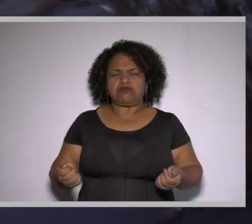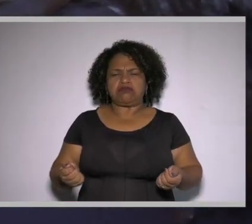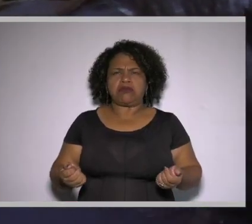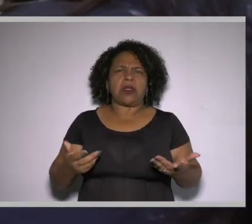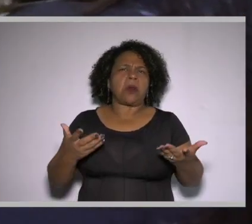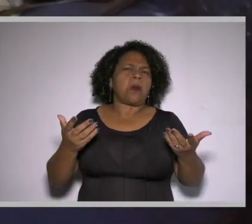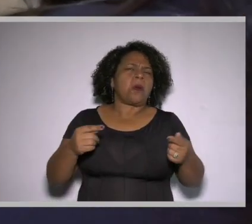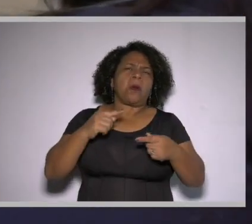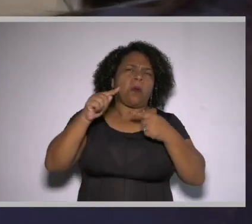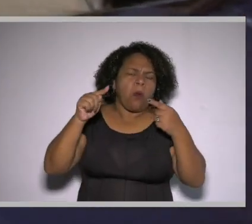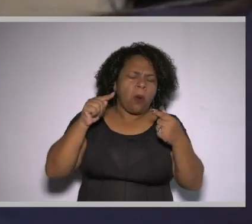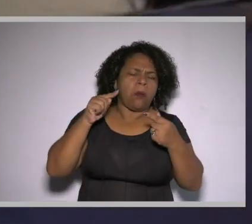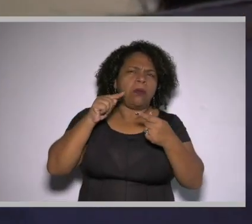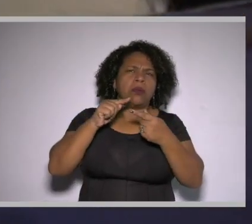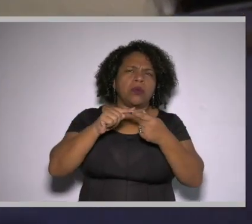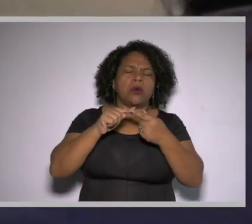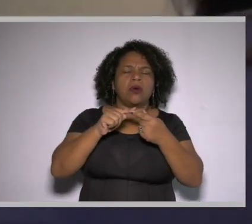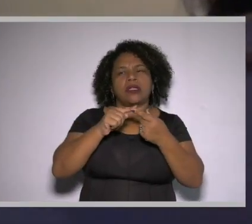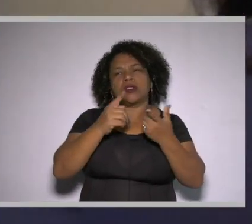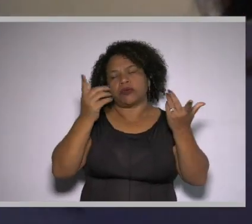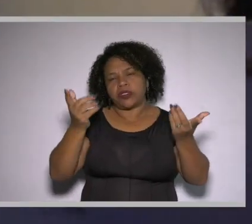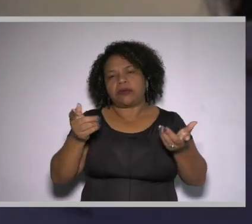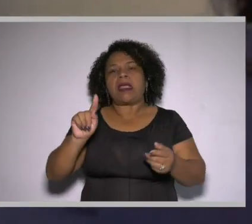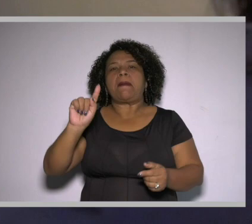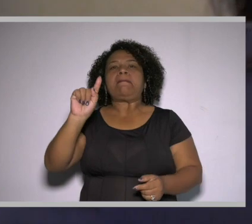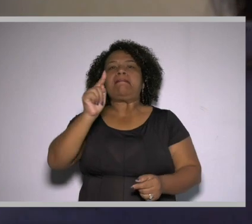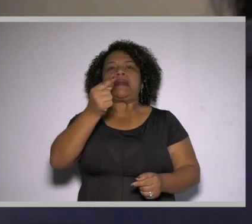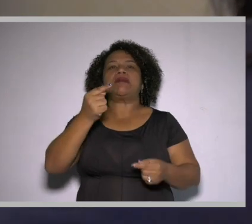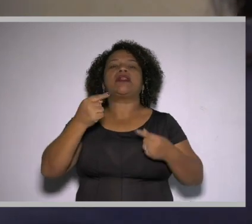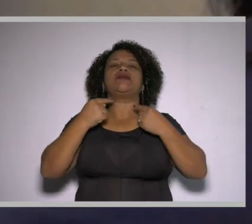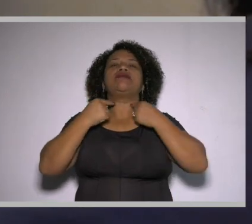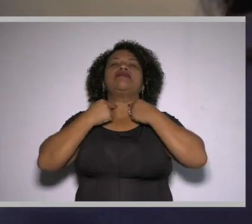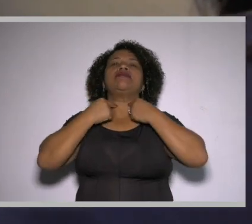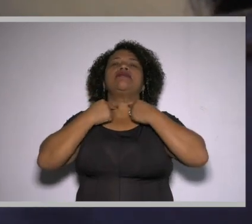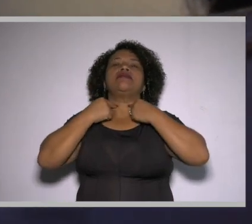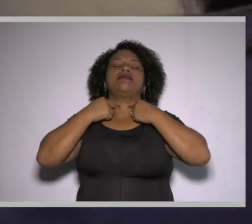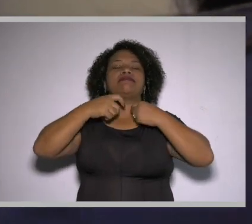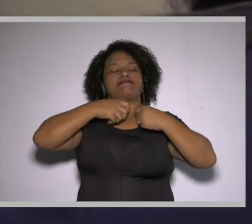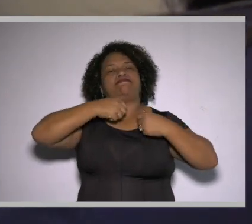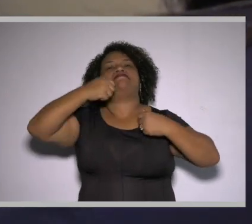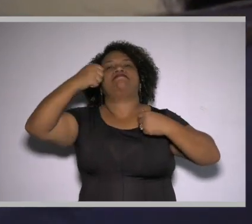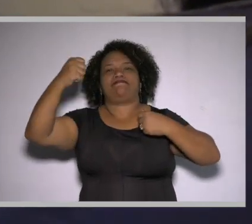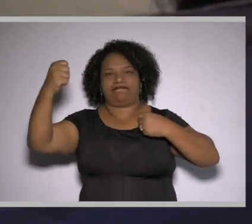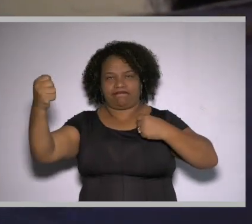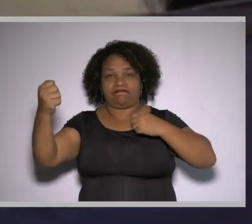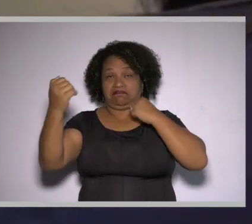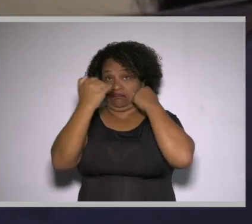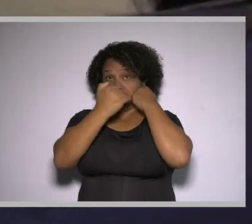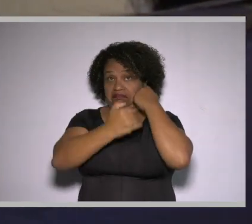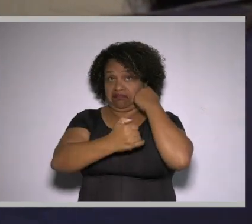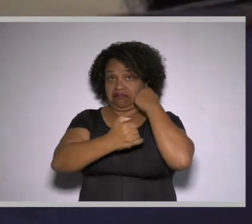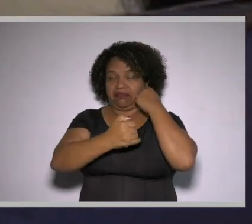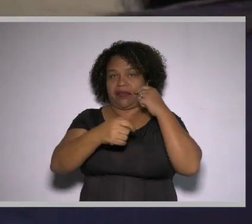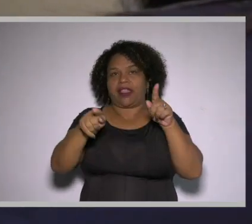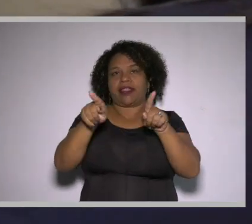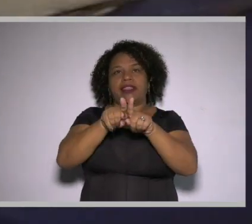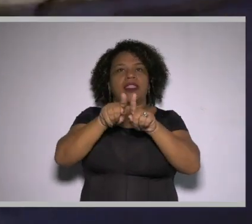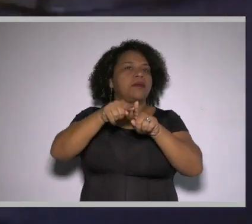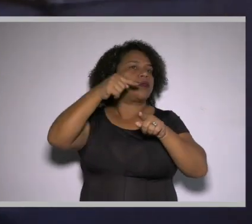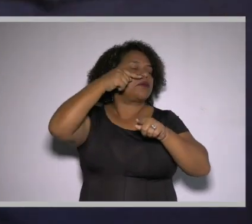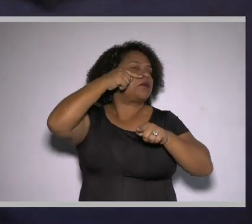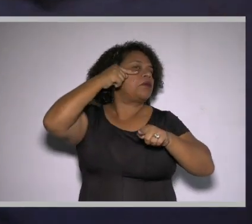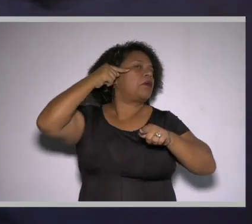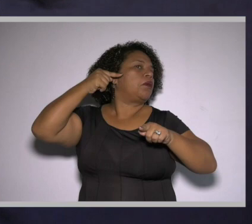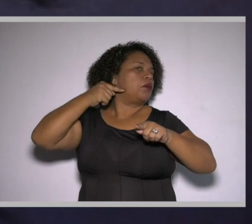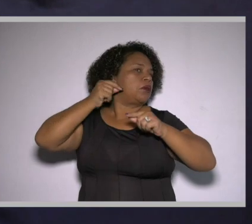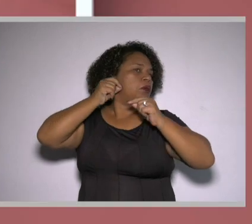siempre tiene la boca abierta, no solo en las noches, y en las noches se incrementa aún más. En algunos pacientes incluso hay apnea del sueño. Esto quiere